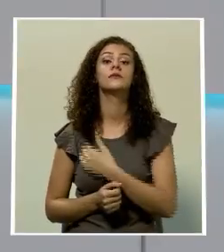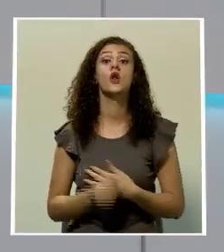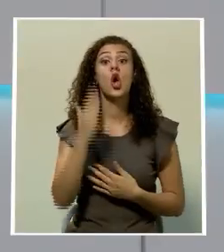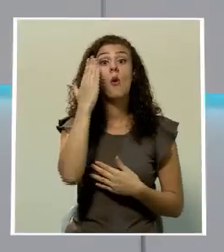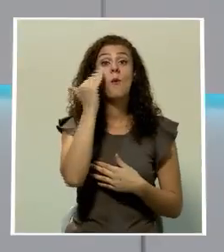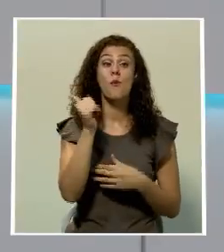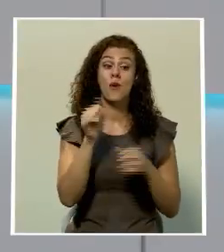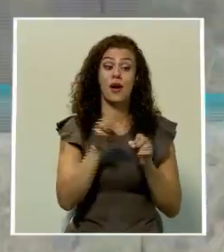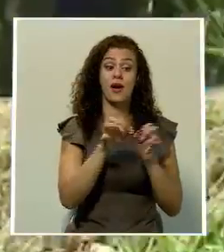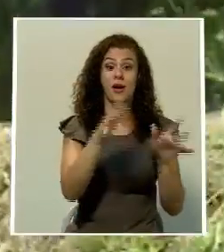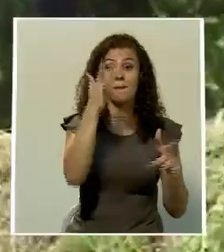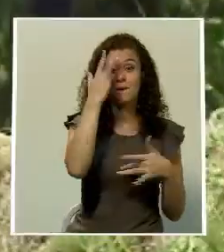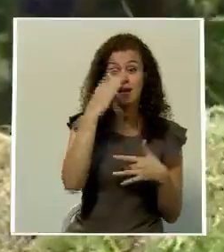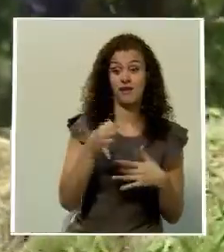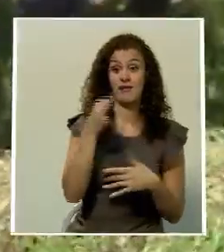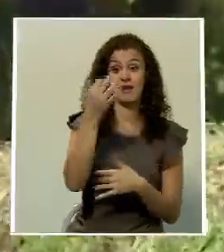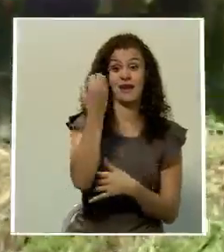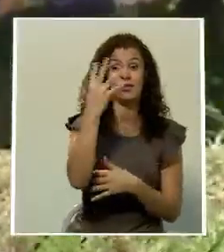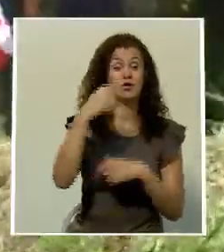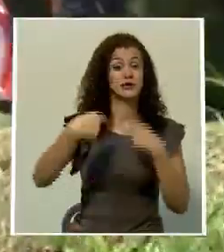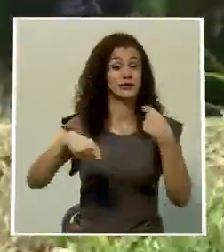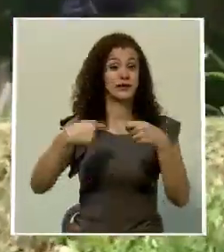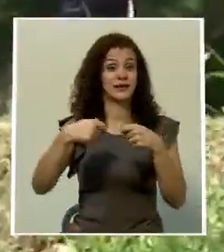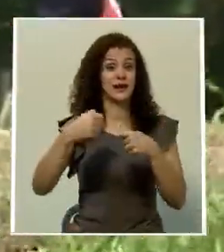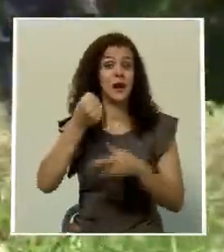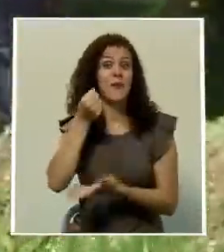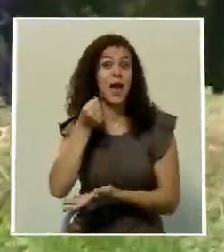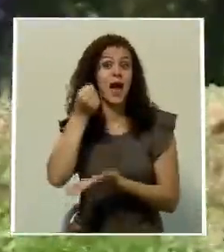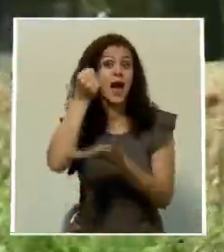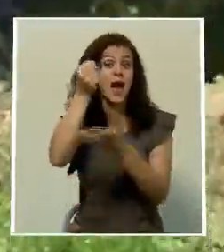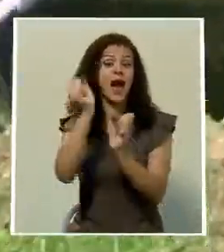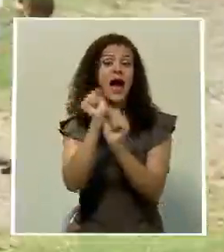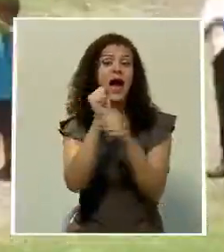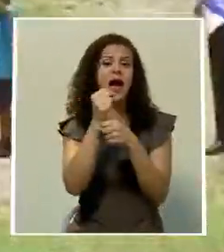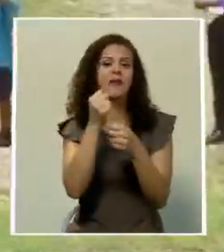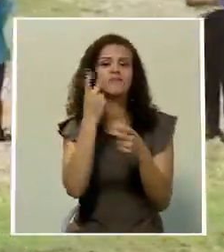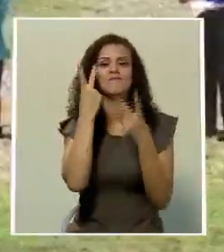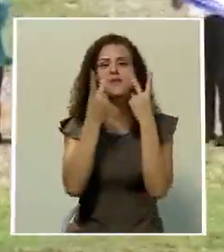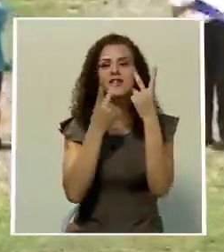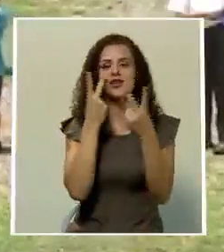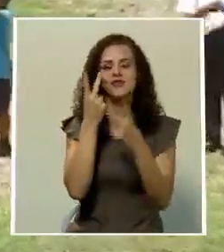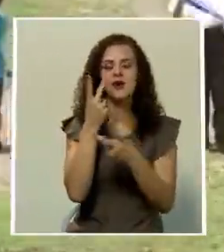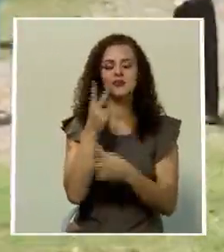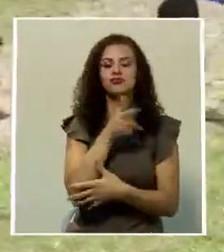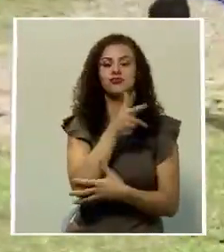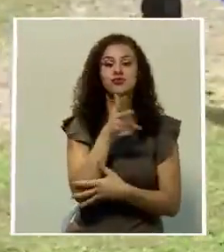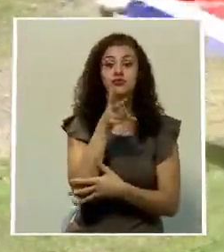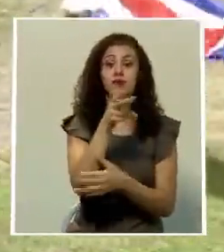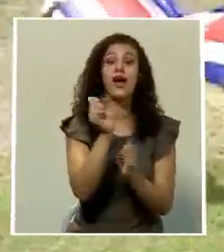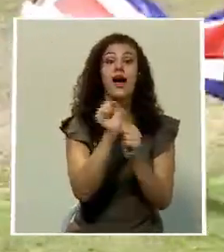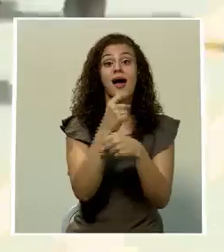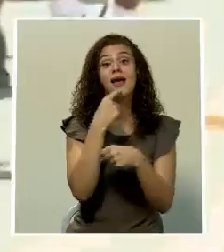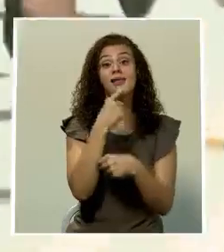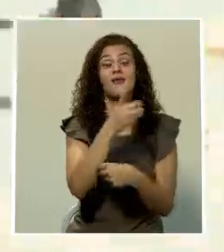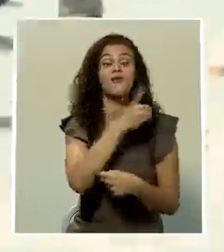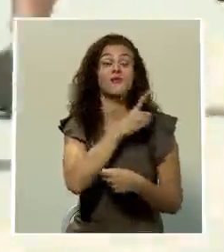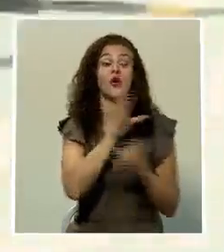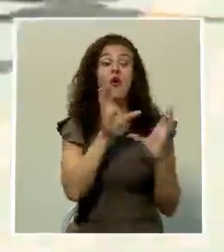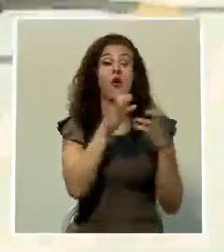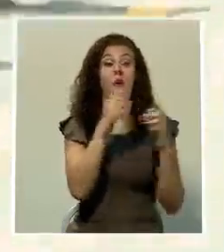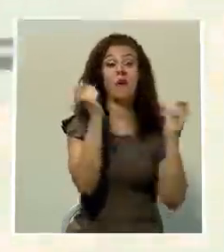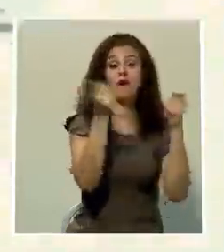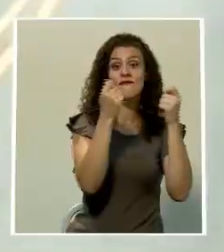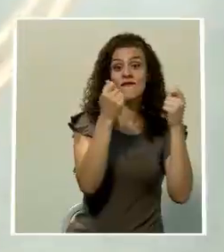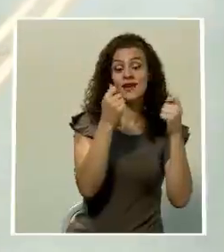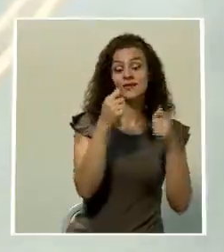Debido a la pandemia, este 14 de septiembre, la Antorcha hará un recorrido virtual. Así lo confirmó la directora de la Comisión